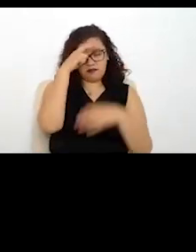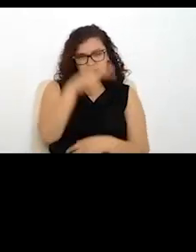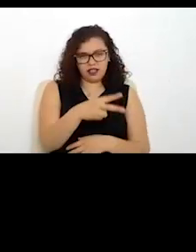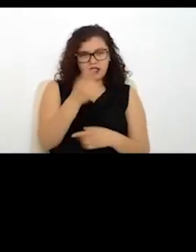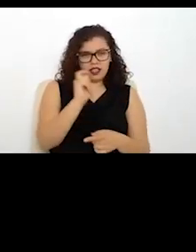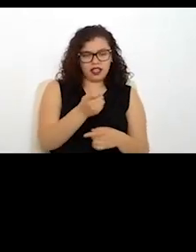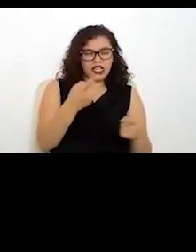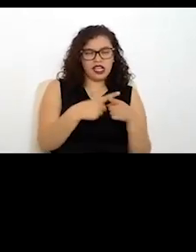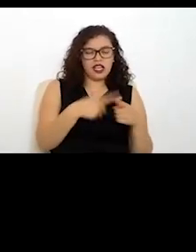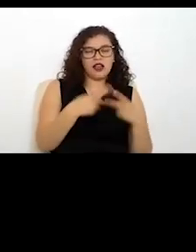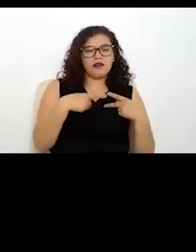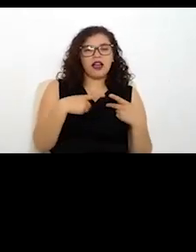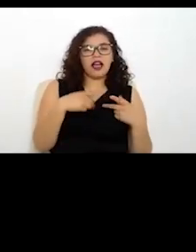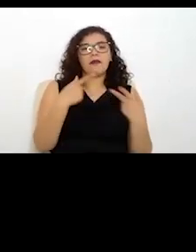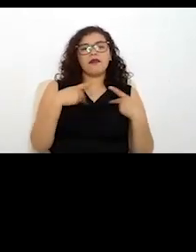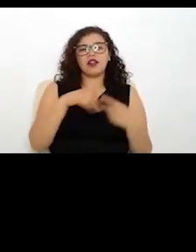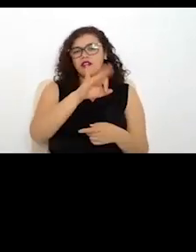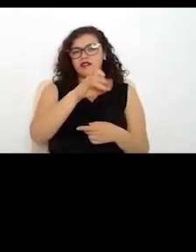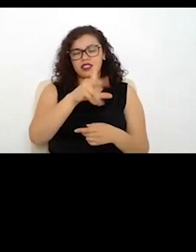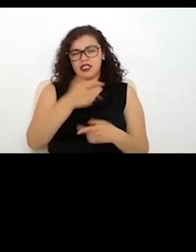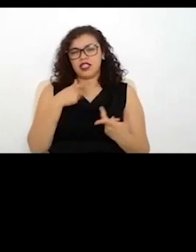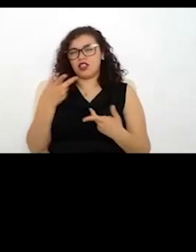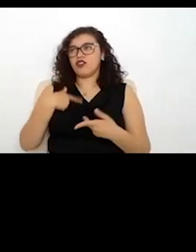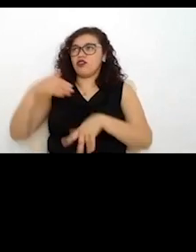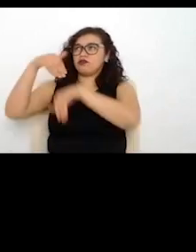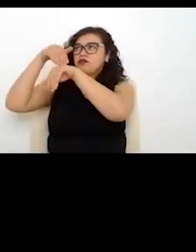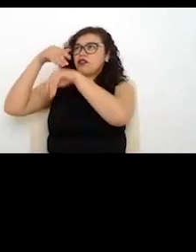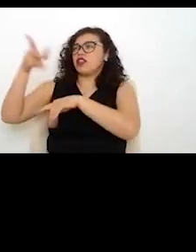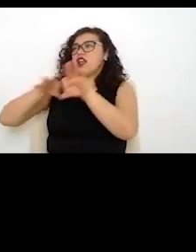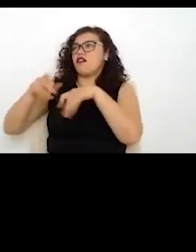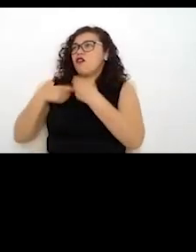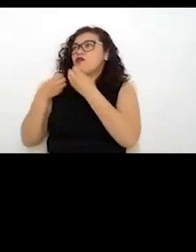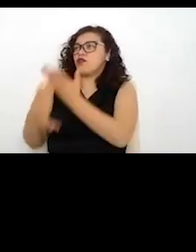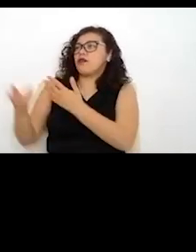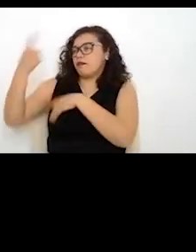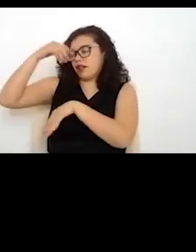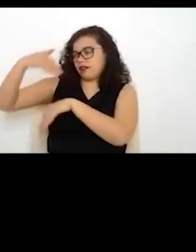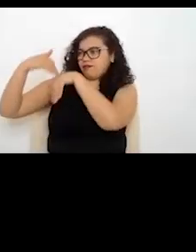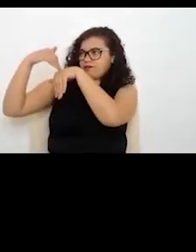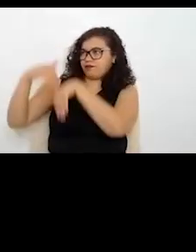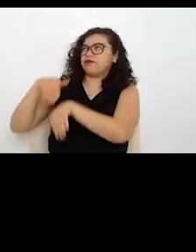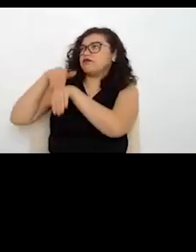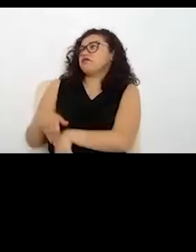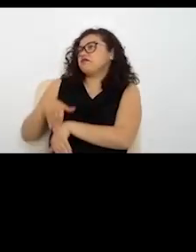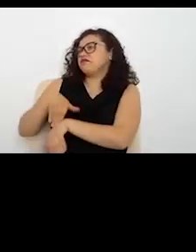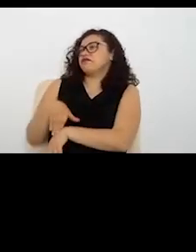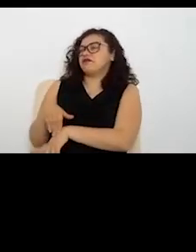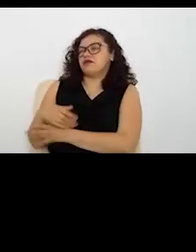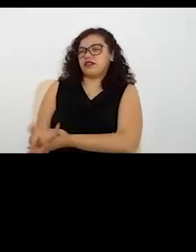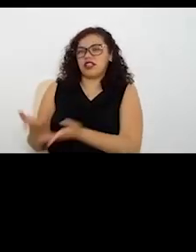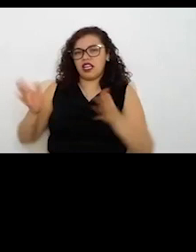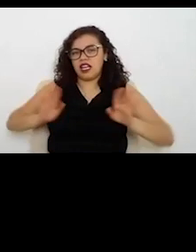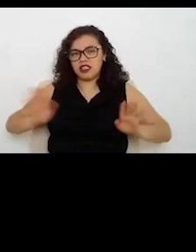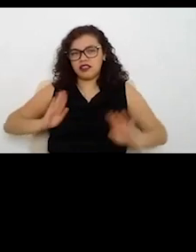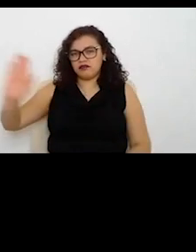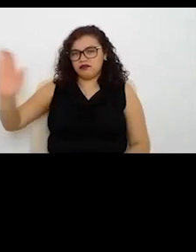que presta a otra un trabajo personal subordinado. Este trabajo personal, justamente al ser de carácter personal, no puede